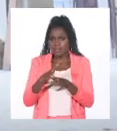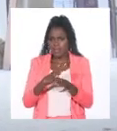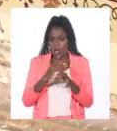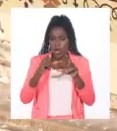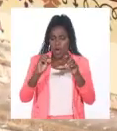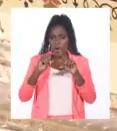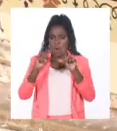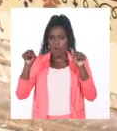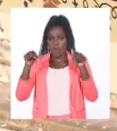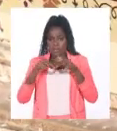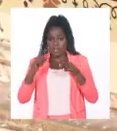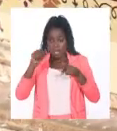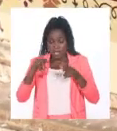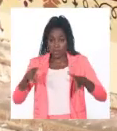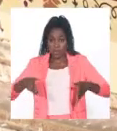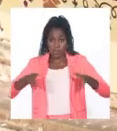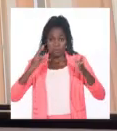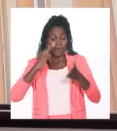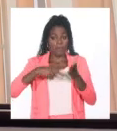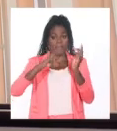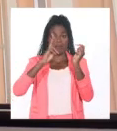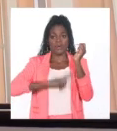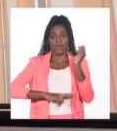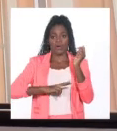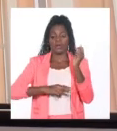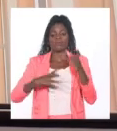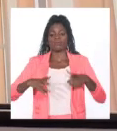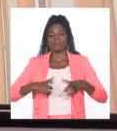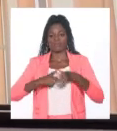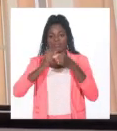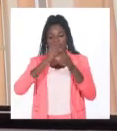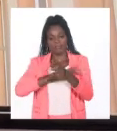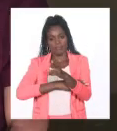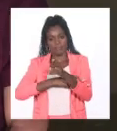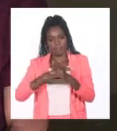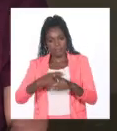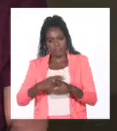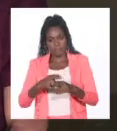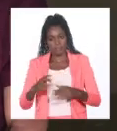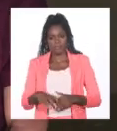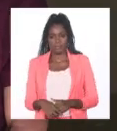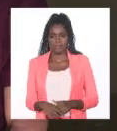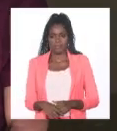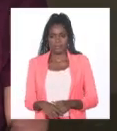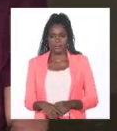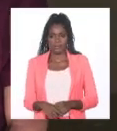un edificio de altos valores patrimoniales, arquitectónicos e históricos. Ha sido